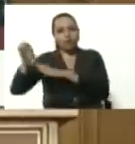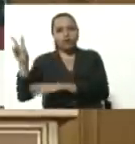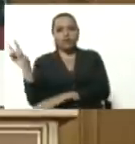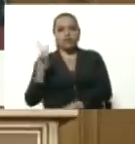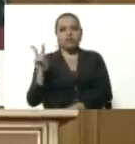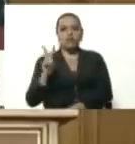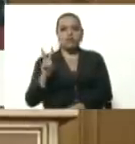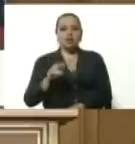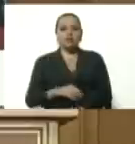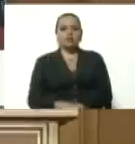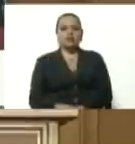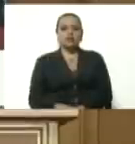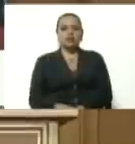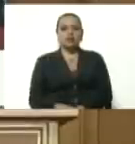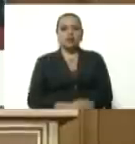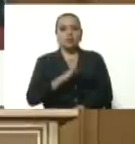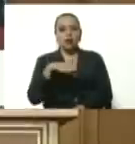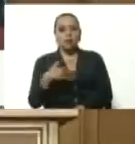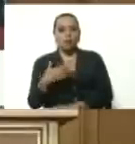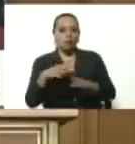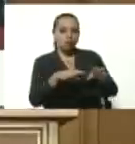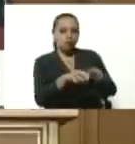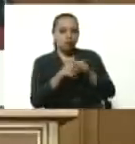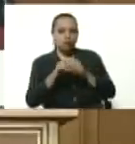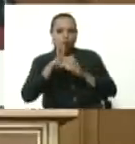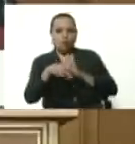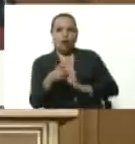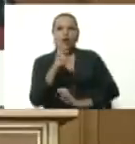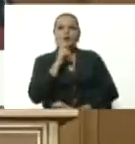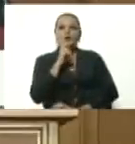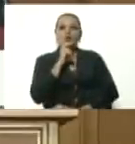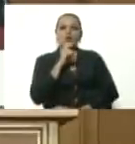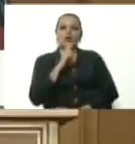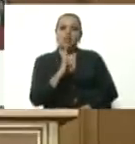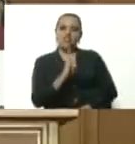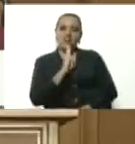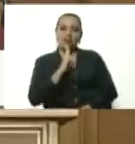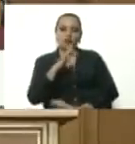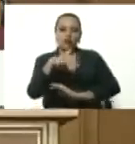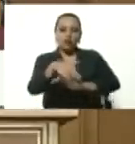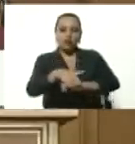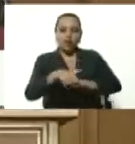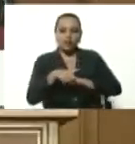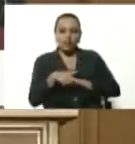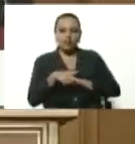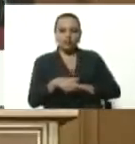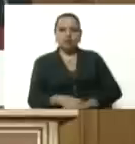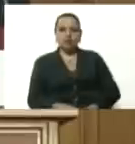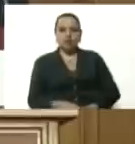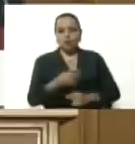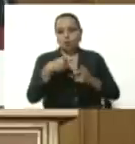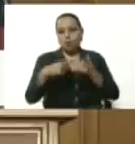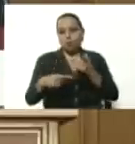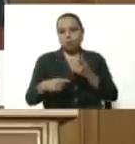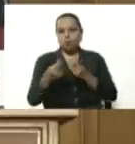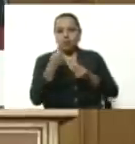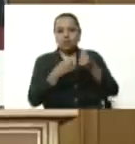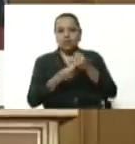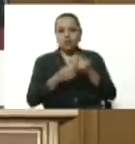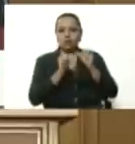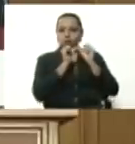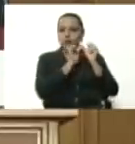jurídica y diplomática para arrebatarnos el oro que tiene el Banco de Inglaterra, los recursos financieros que se